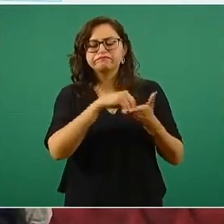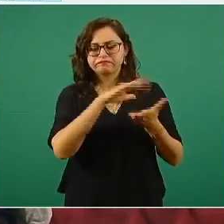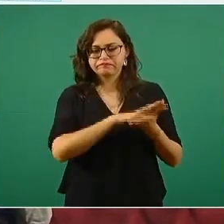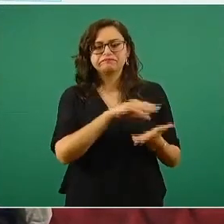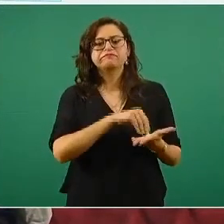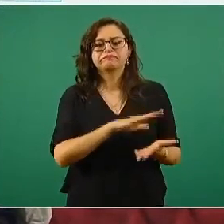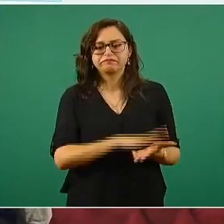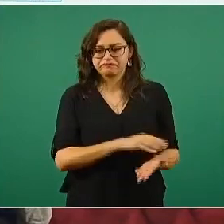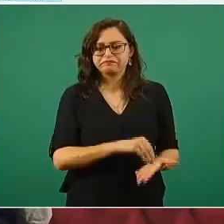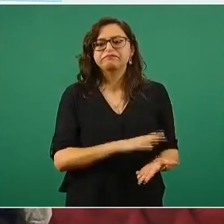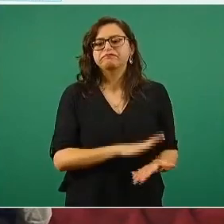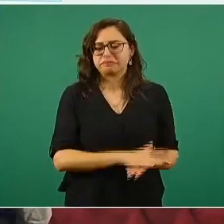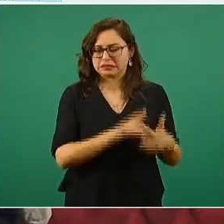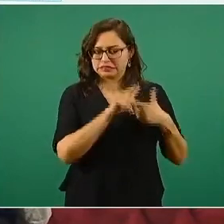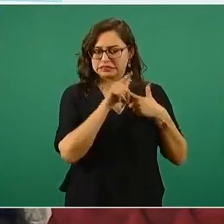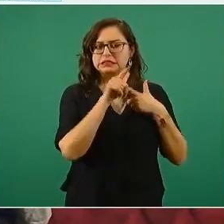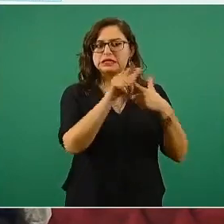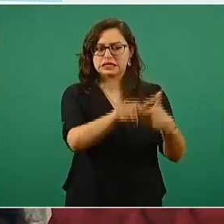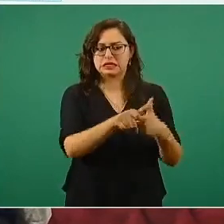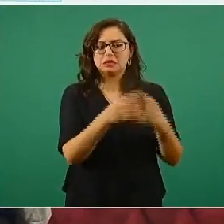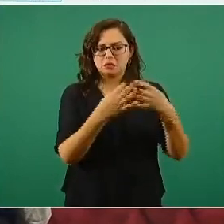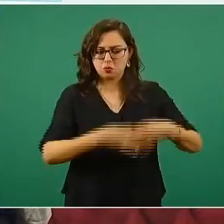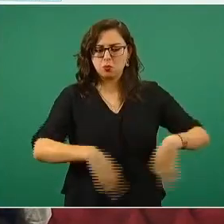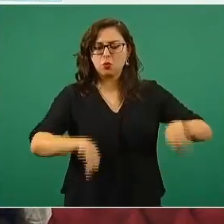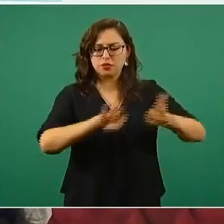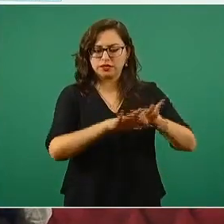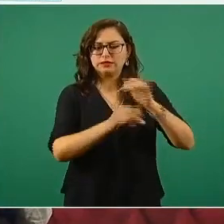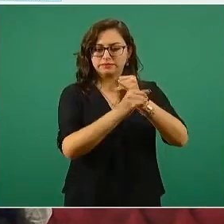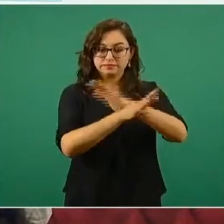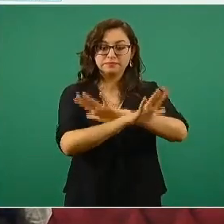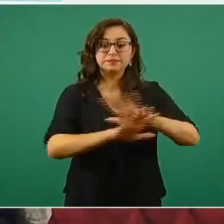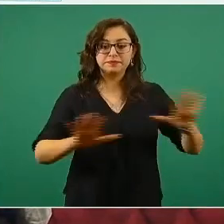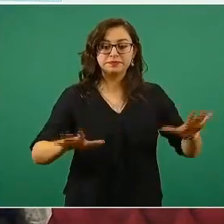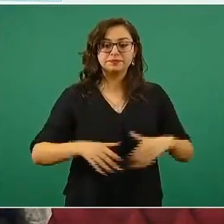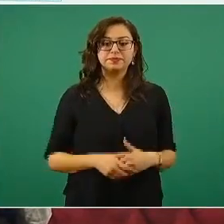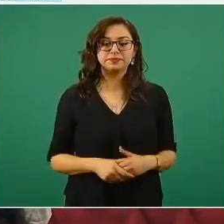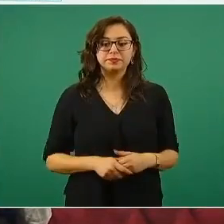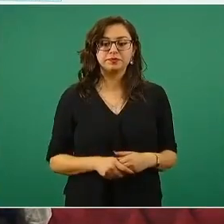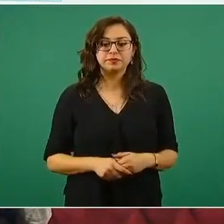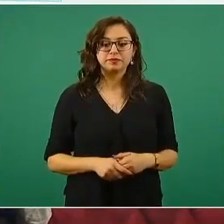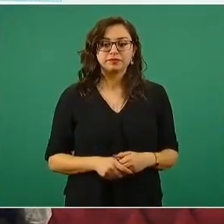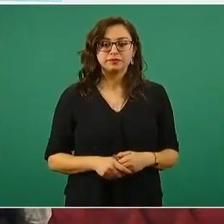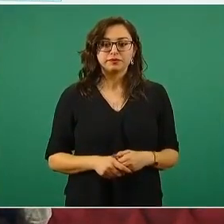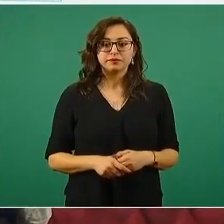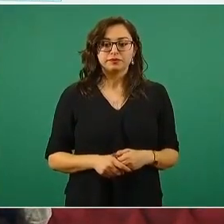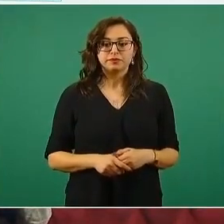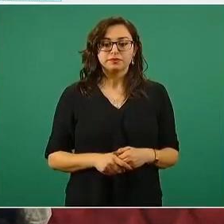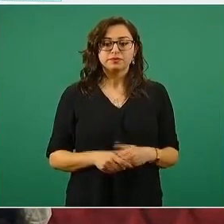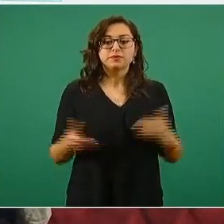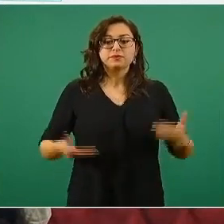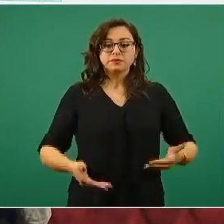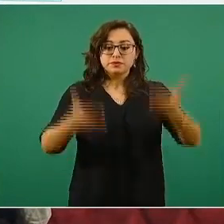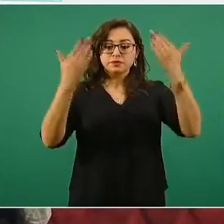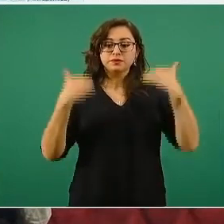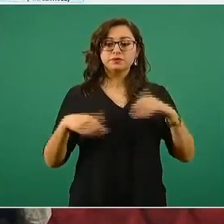porque consideramos que también es revelador y es importante. Veamos la siguiente